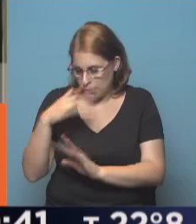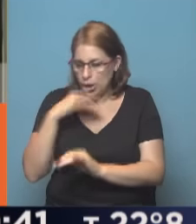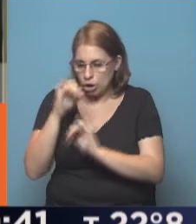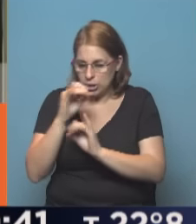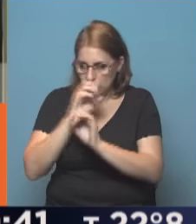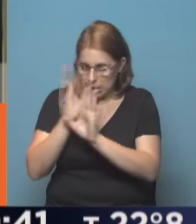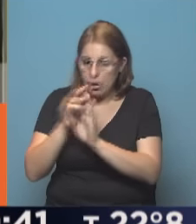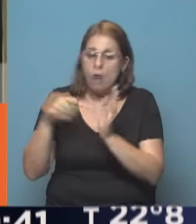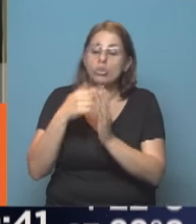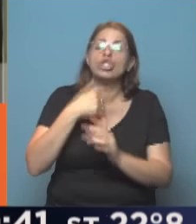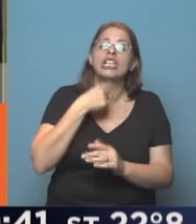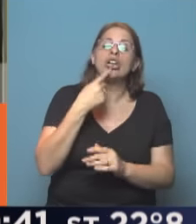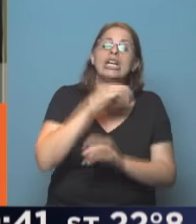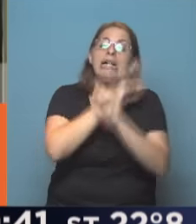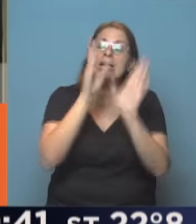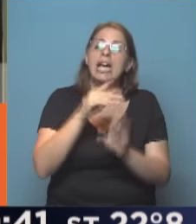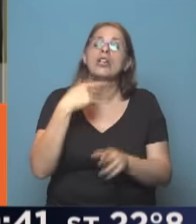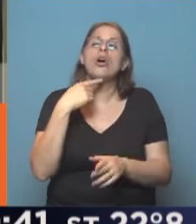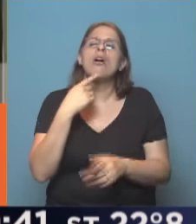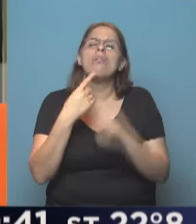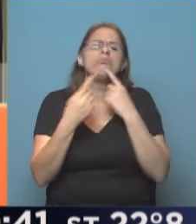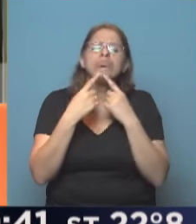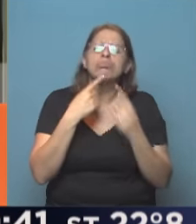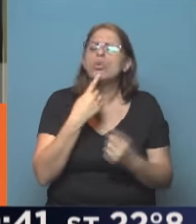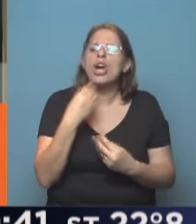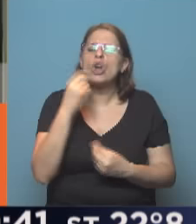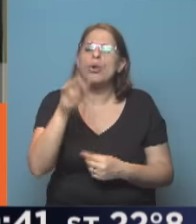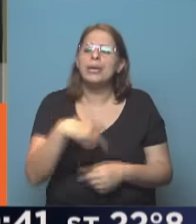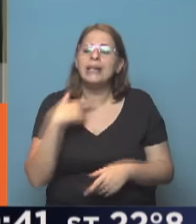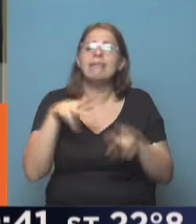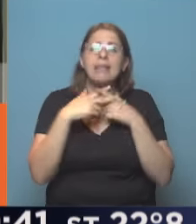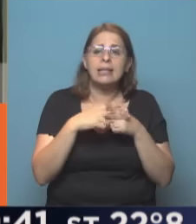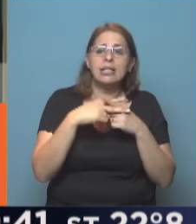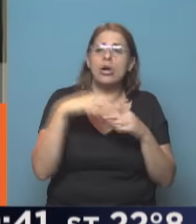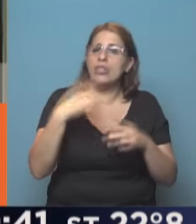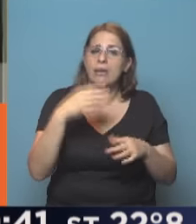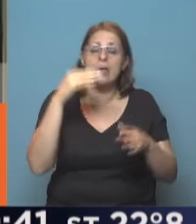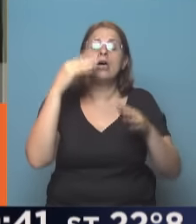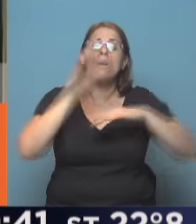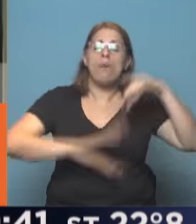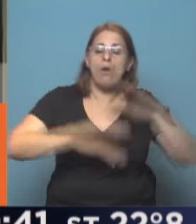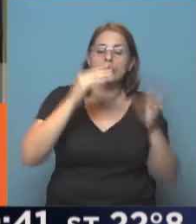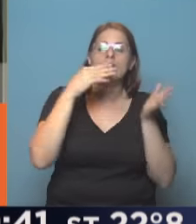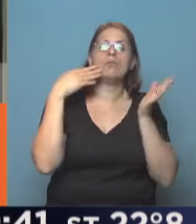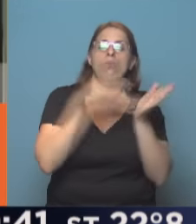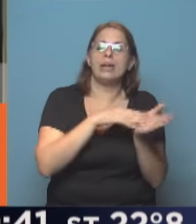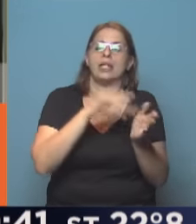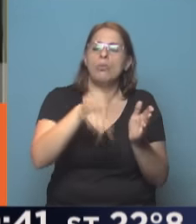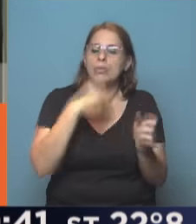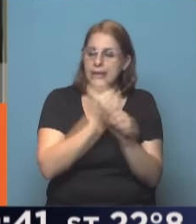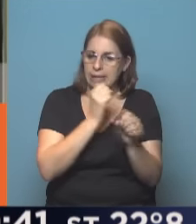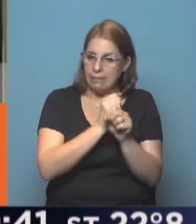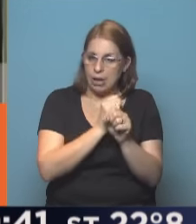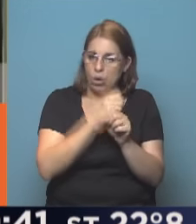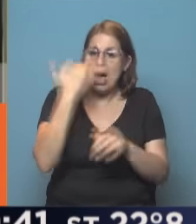pero quiero que quede claro que aquí el cuestionamiento es a cómo los técnicos que debían construir la muestra trabajaron para construirla. Con lo cual hay